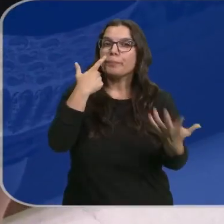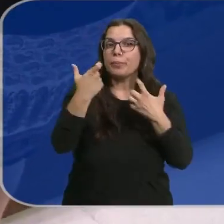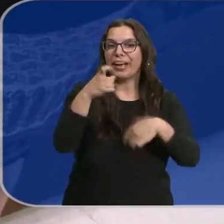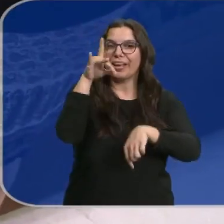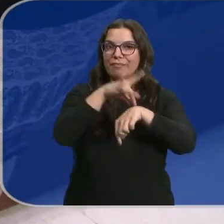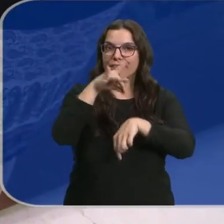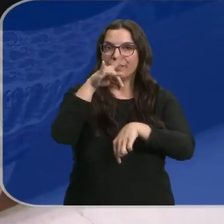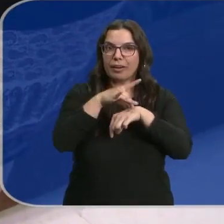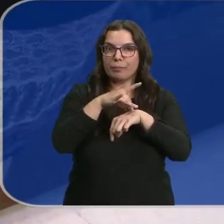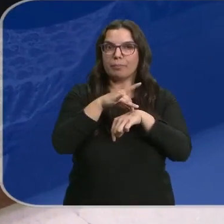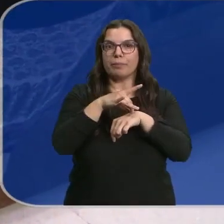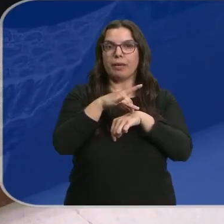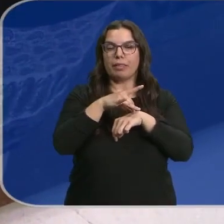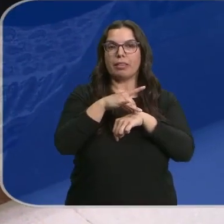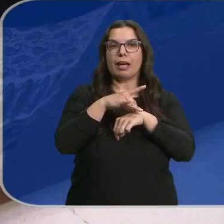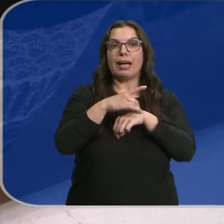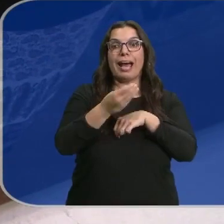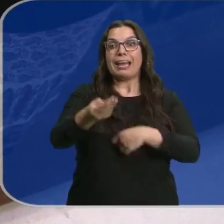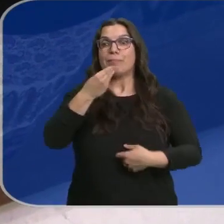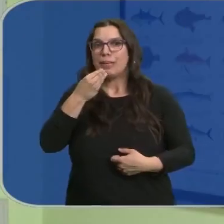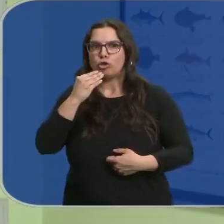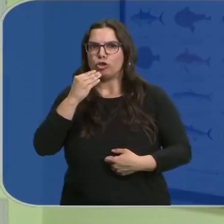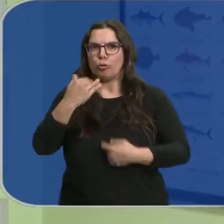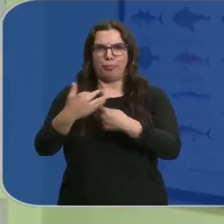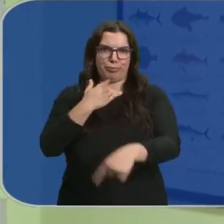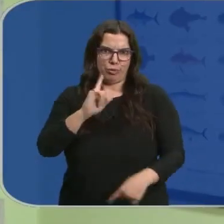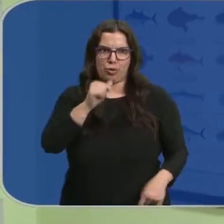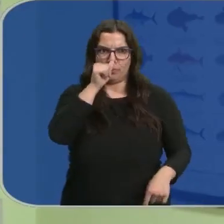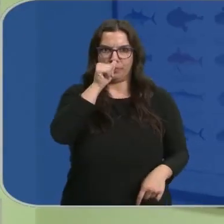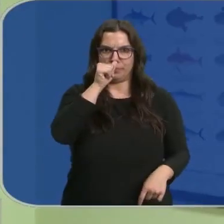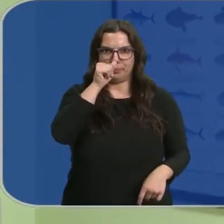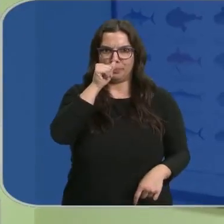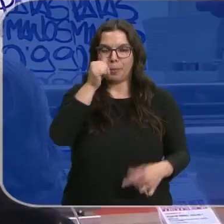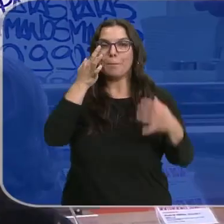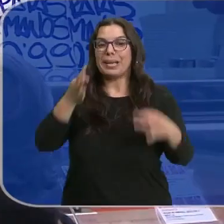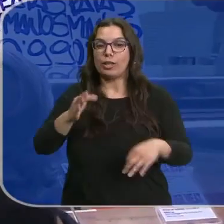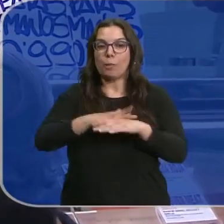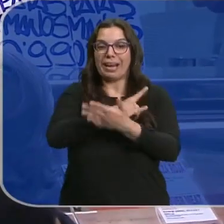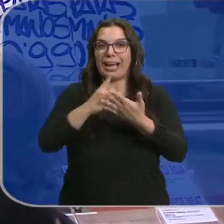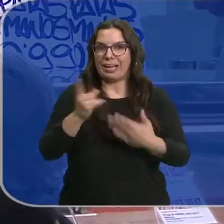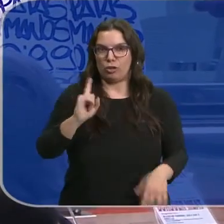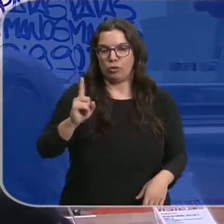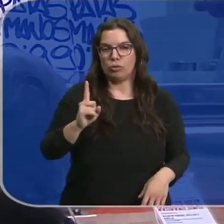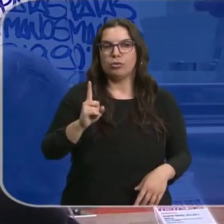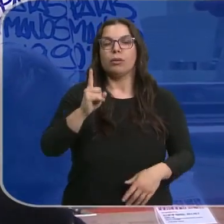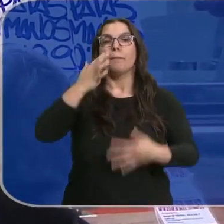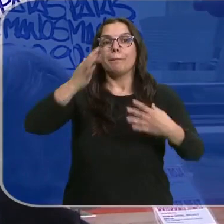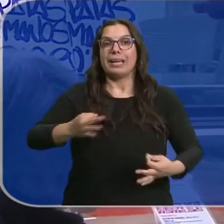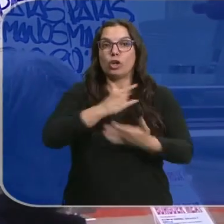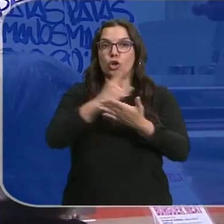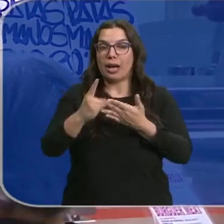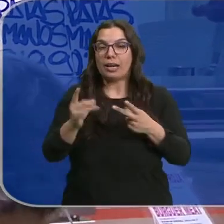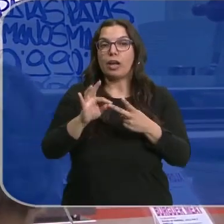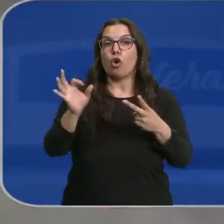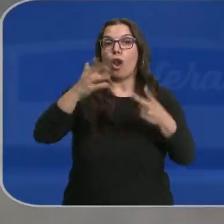en ningún caso se transmite ya por los alimentos. No hay riesgo de consumir la carne. No hay riesgo de consumir carne ni